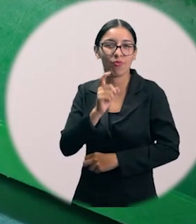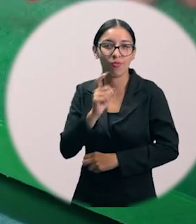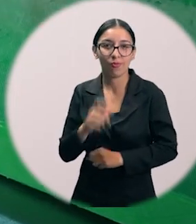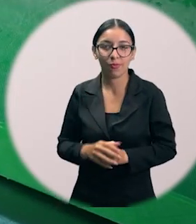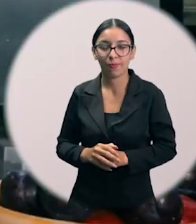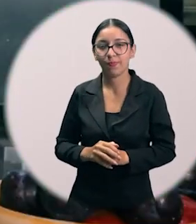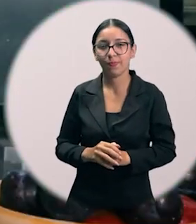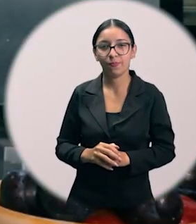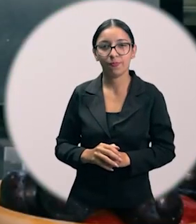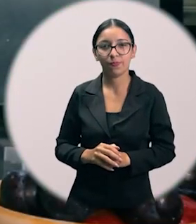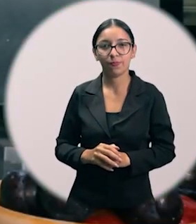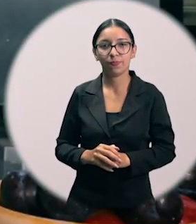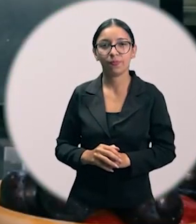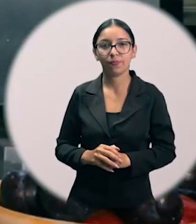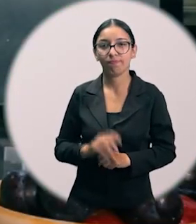y queda